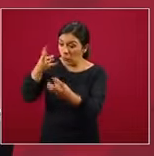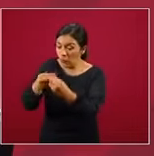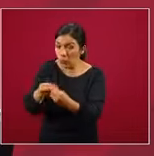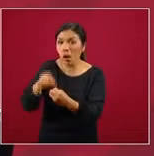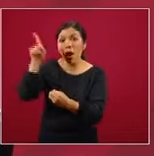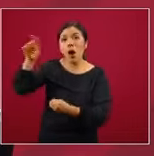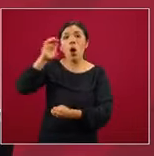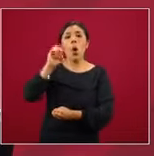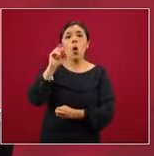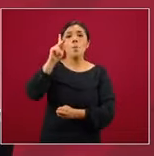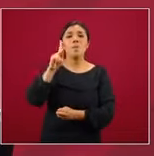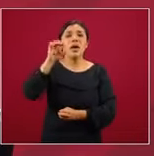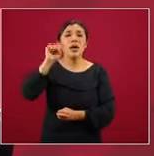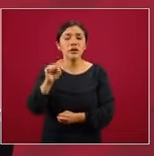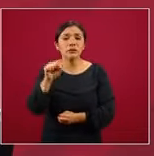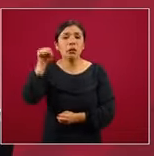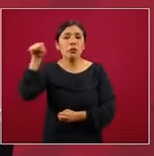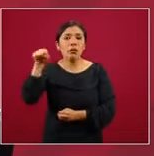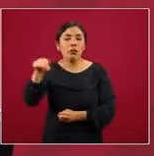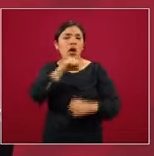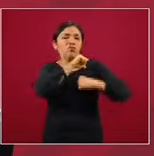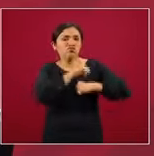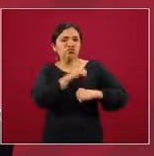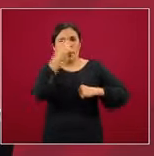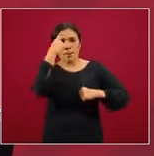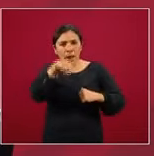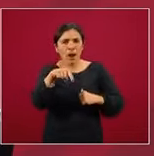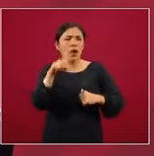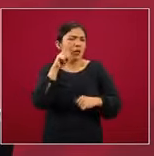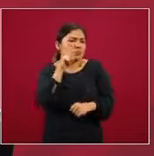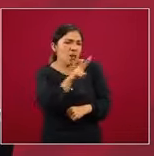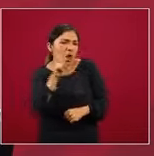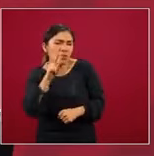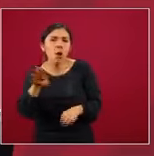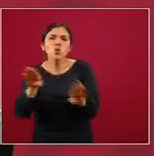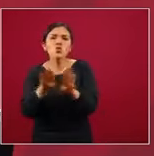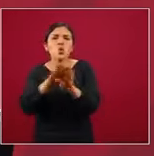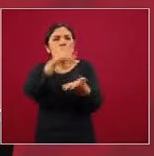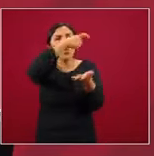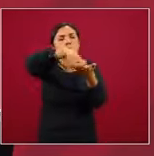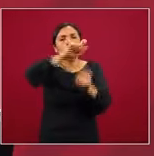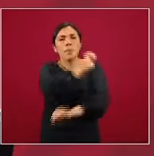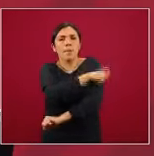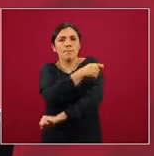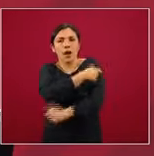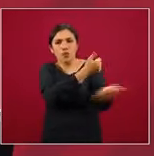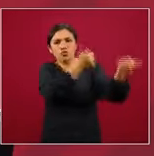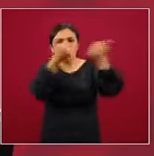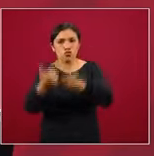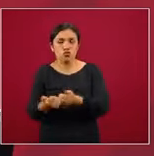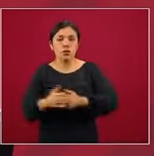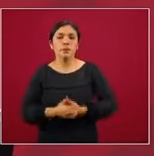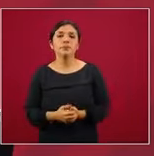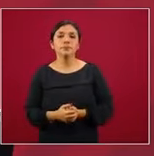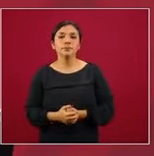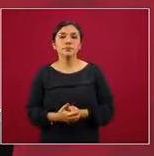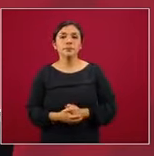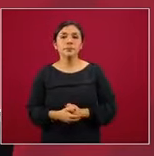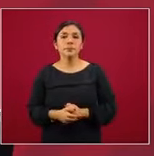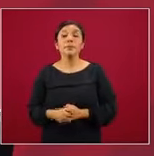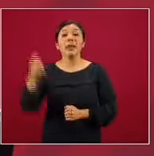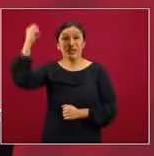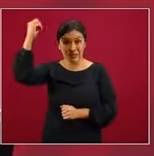la Organización Panamericana de la Salud va a canalizar la oportunidad de adquirir la vacuna de COVID.